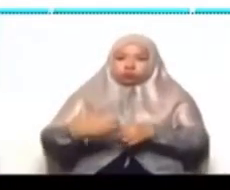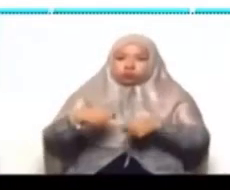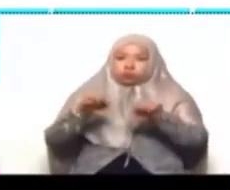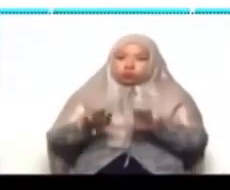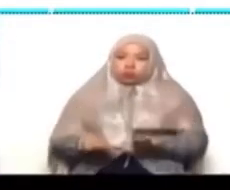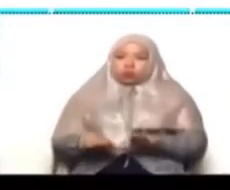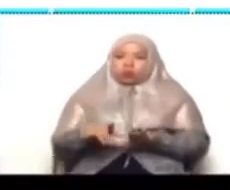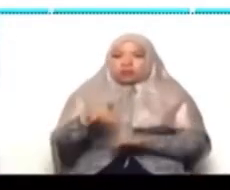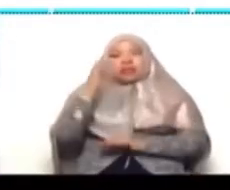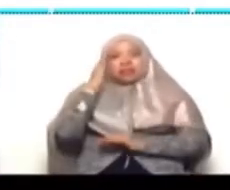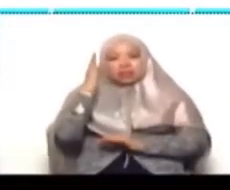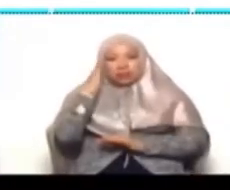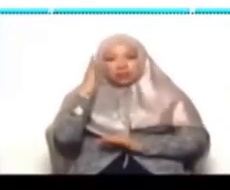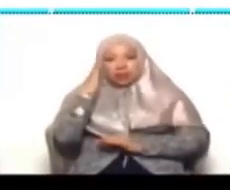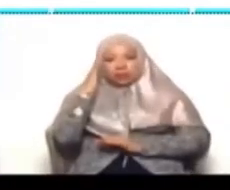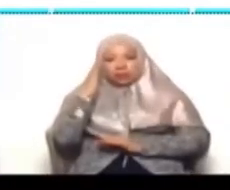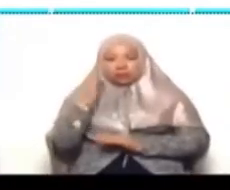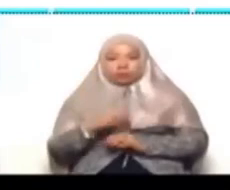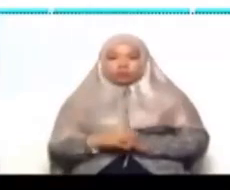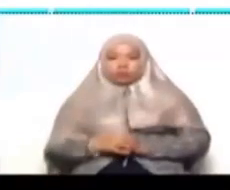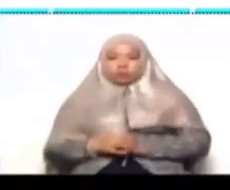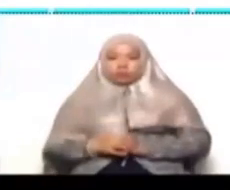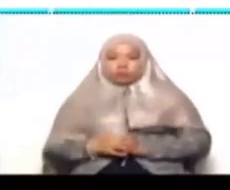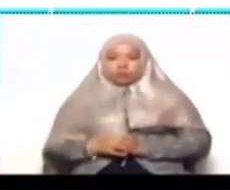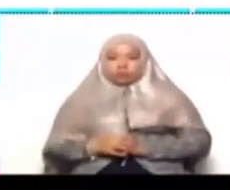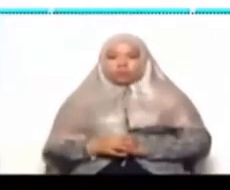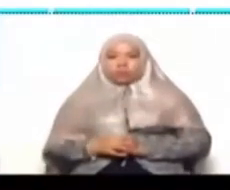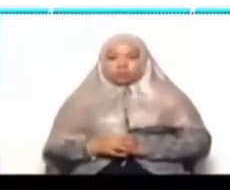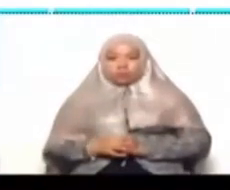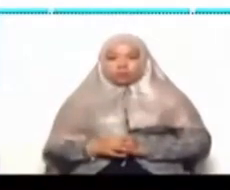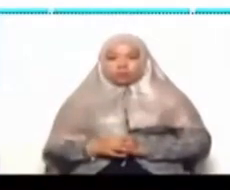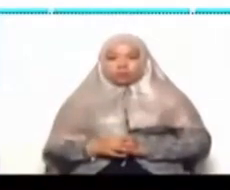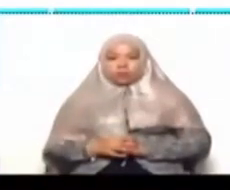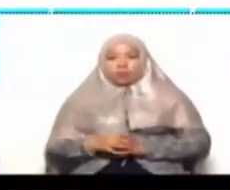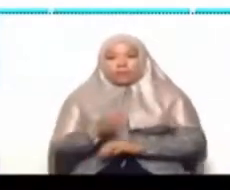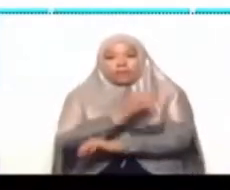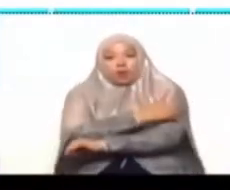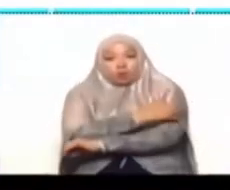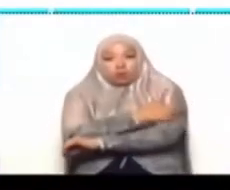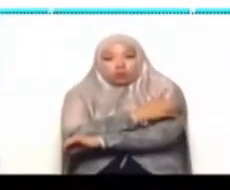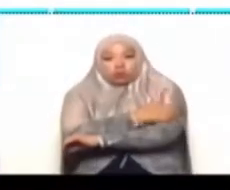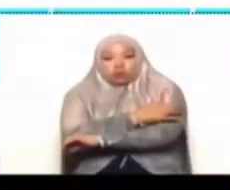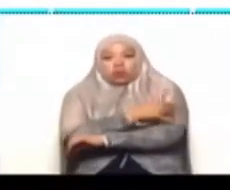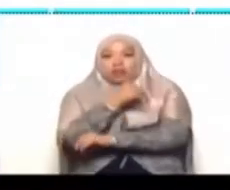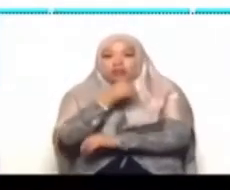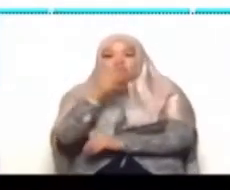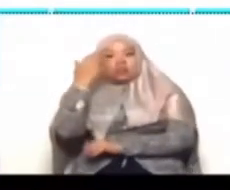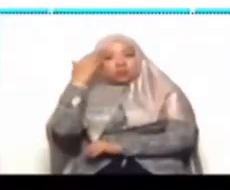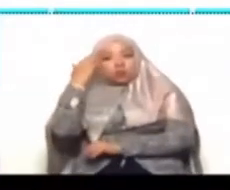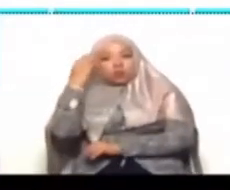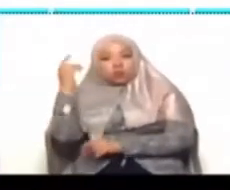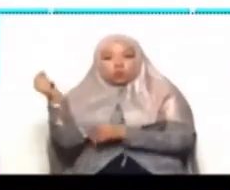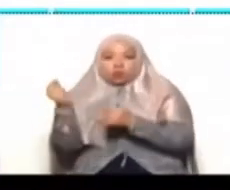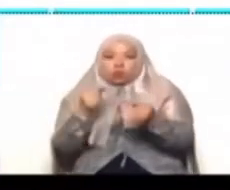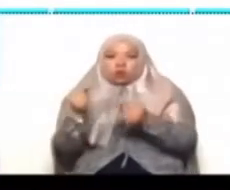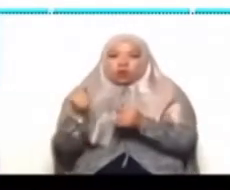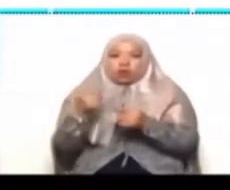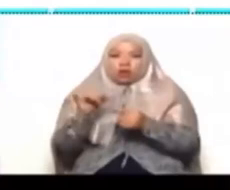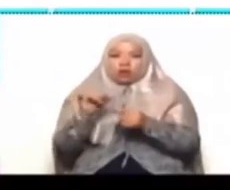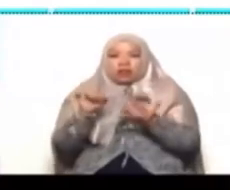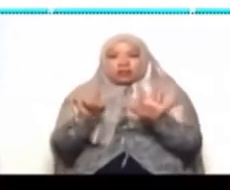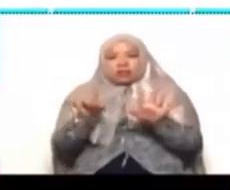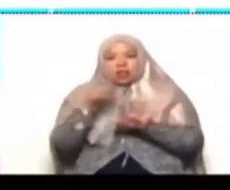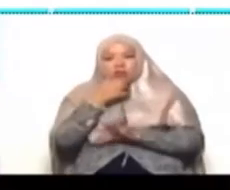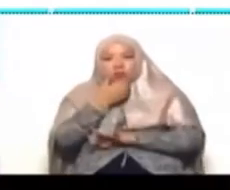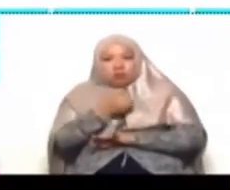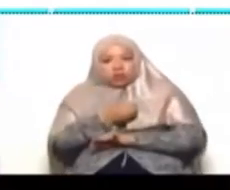fracaso. Y ya en círculos opositores de extrema derecha se hablaba que iba a pasar algo el 6 de